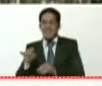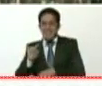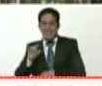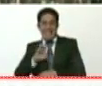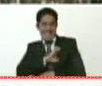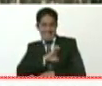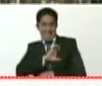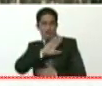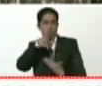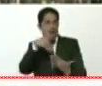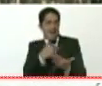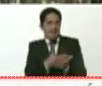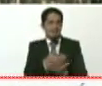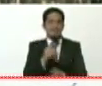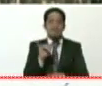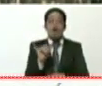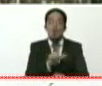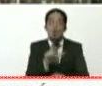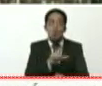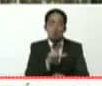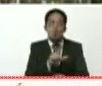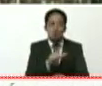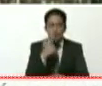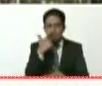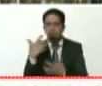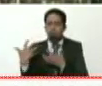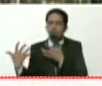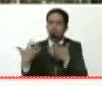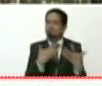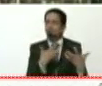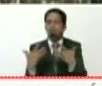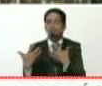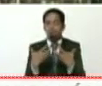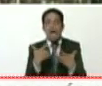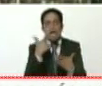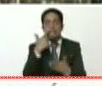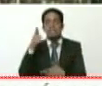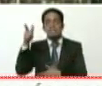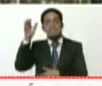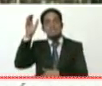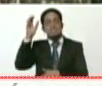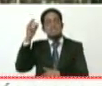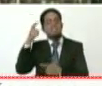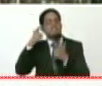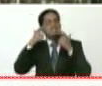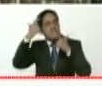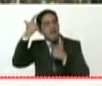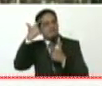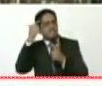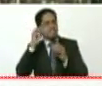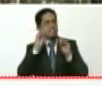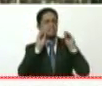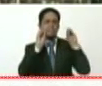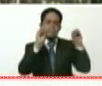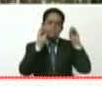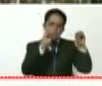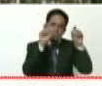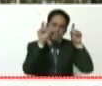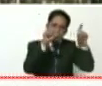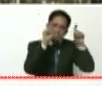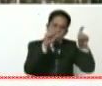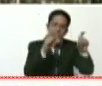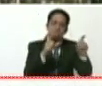segundo semestre que apenas inicia, la lucha que hemos dado ha creado conciencia, valores, moral